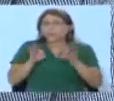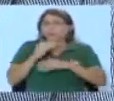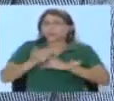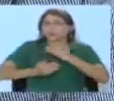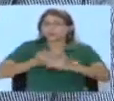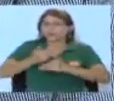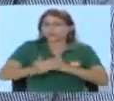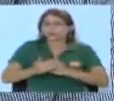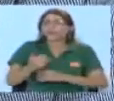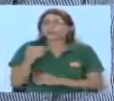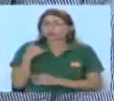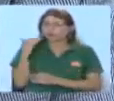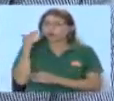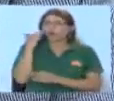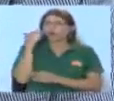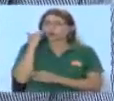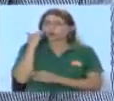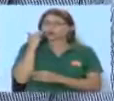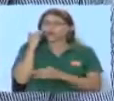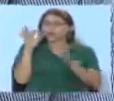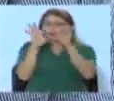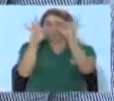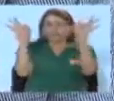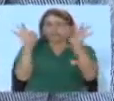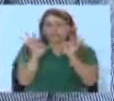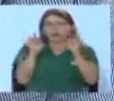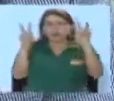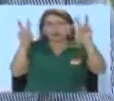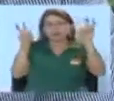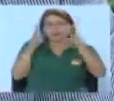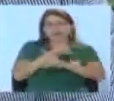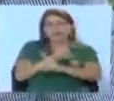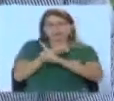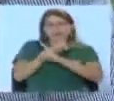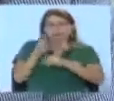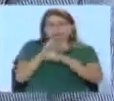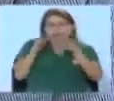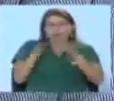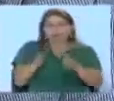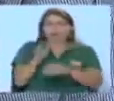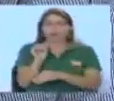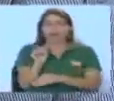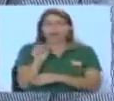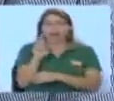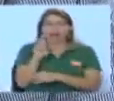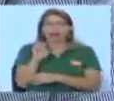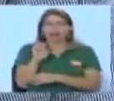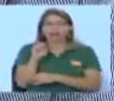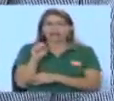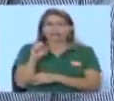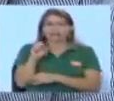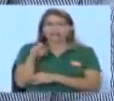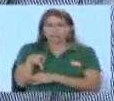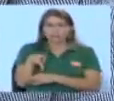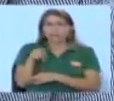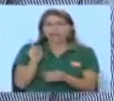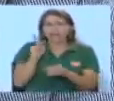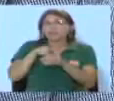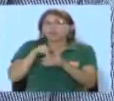figura del defensor del usuario que está en Arecep, sí, y que participa activamente de estos procesos. Creo